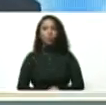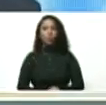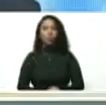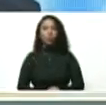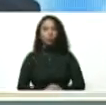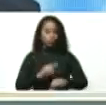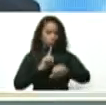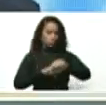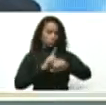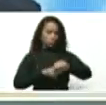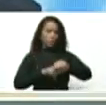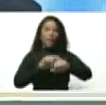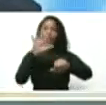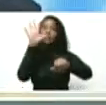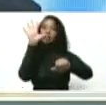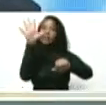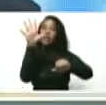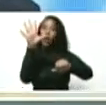siendo las